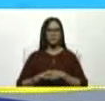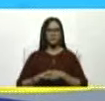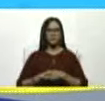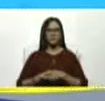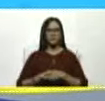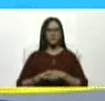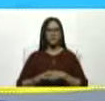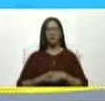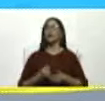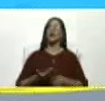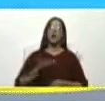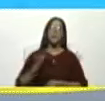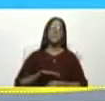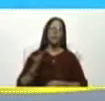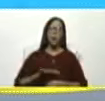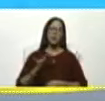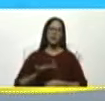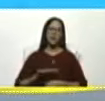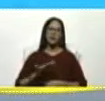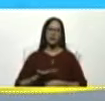Es tan importante